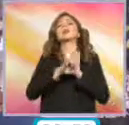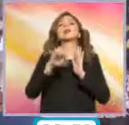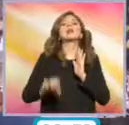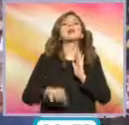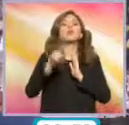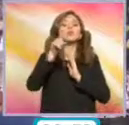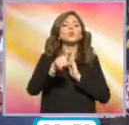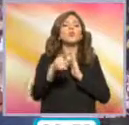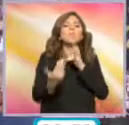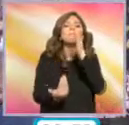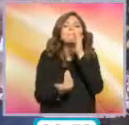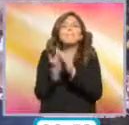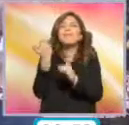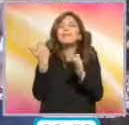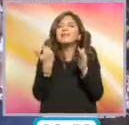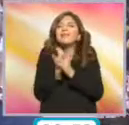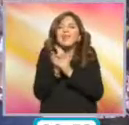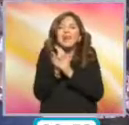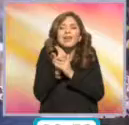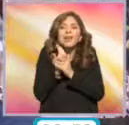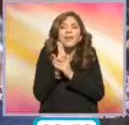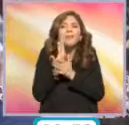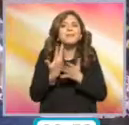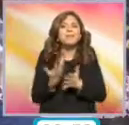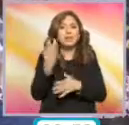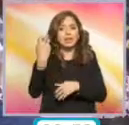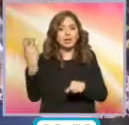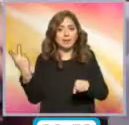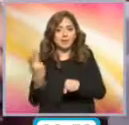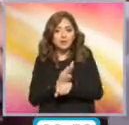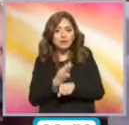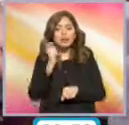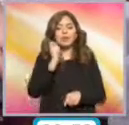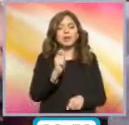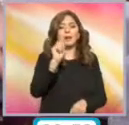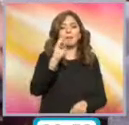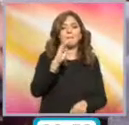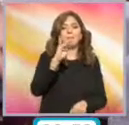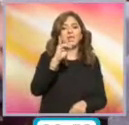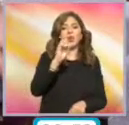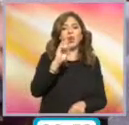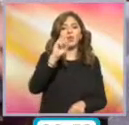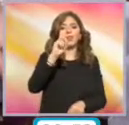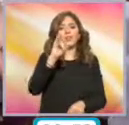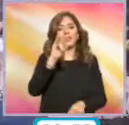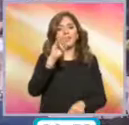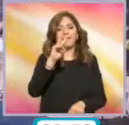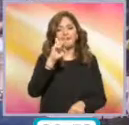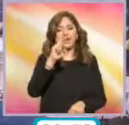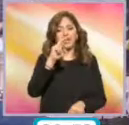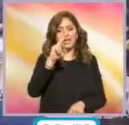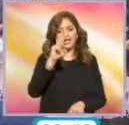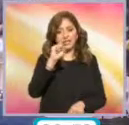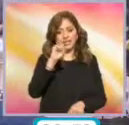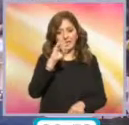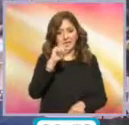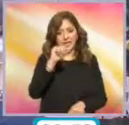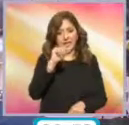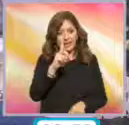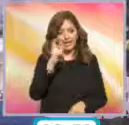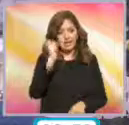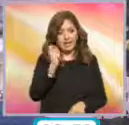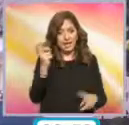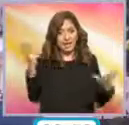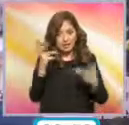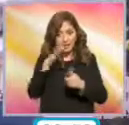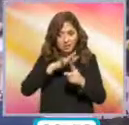¿no? que literalmente suceden gracias a esta biodiversidad. El hecho de que esta atmósfera sea la que es